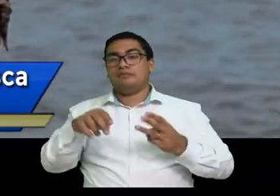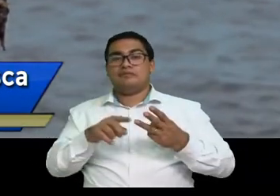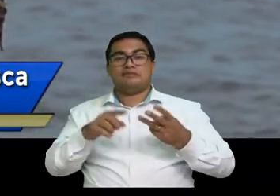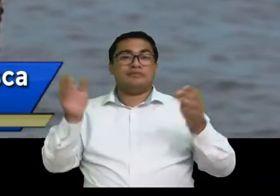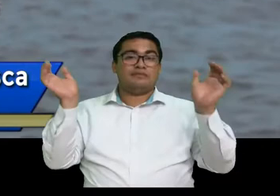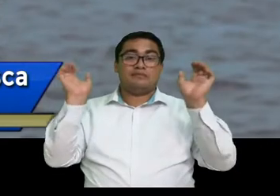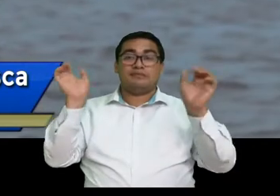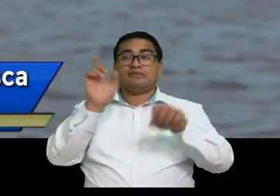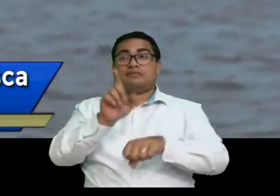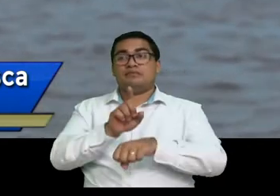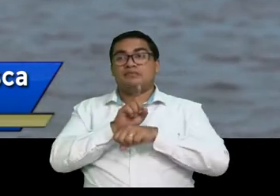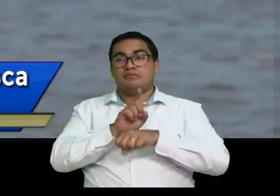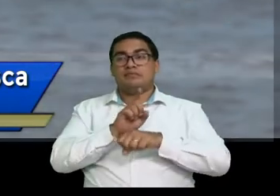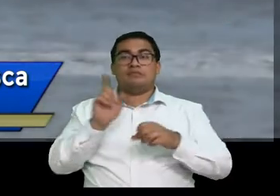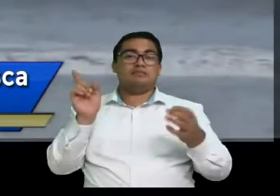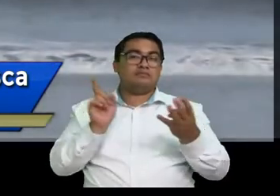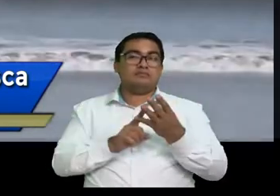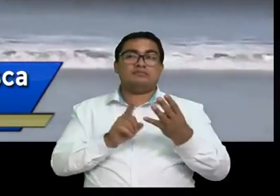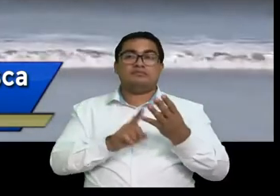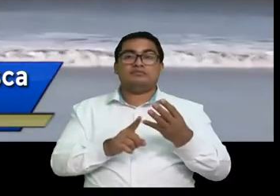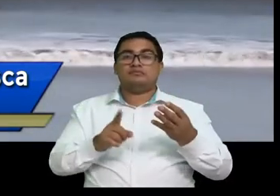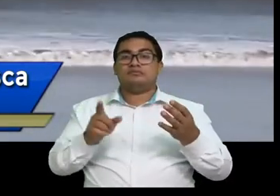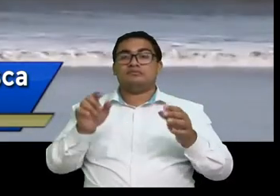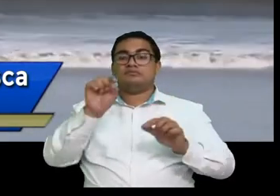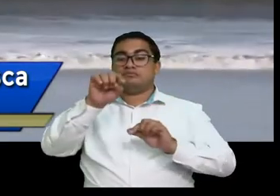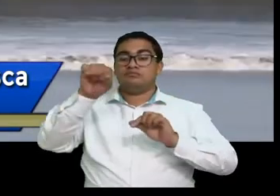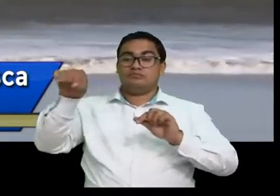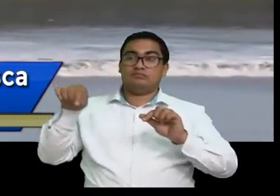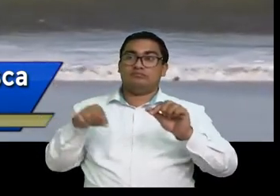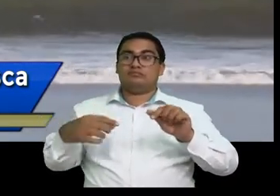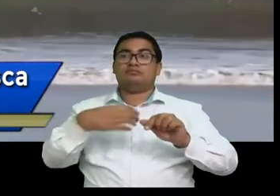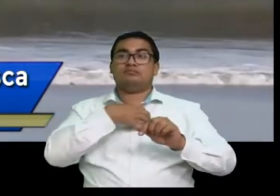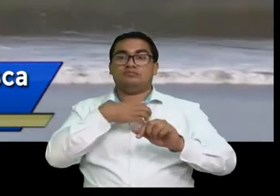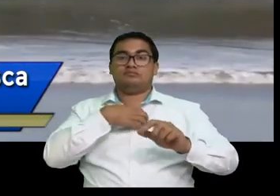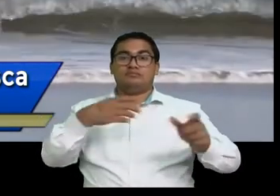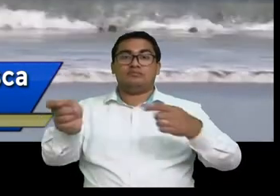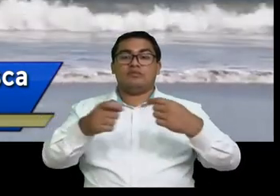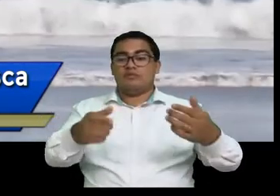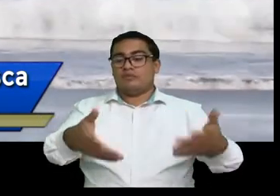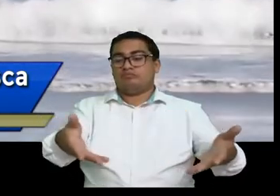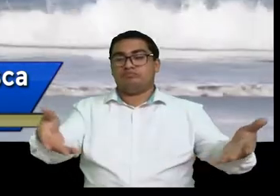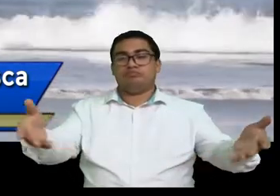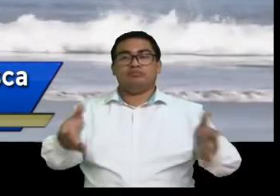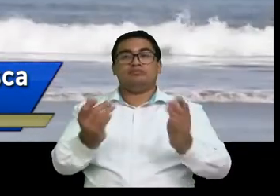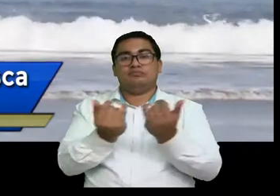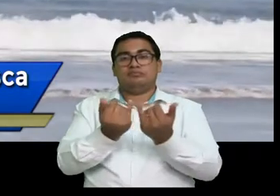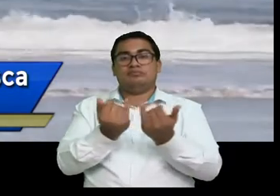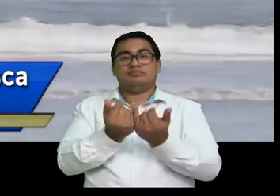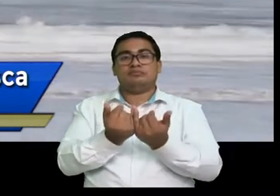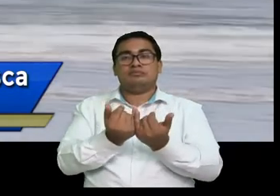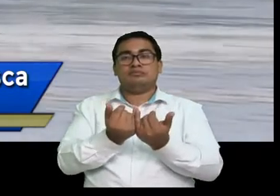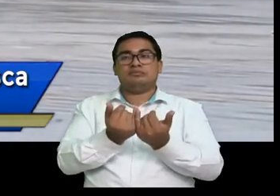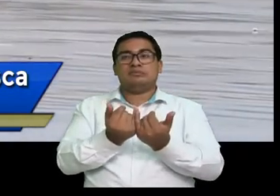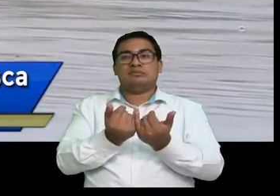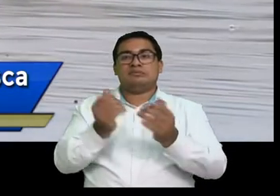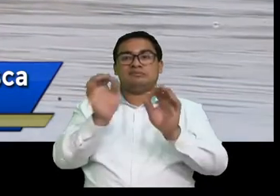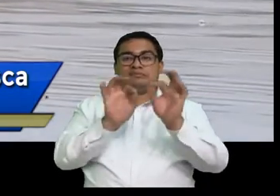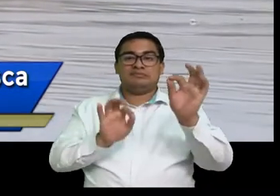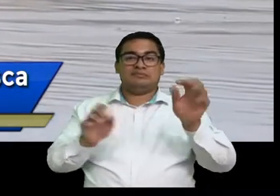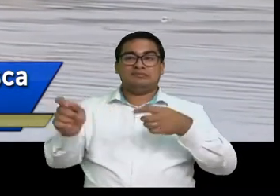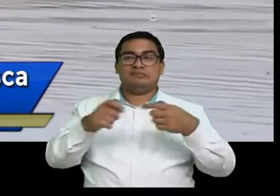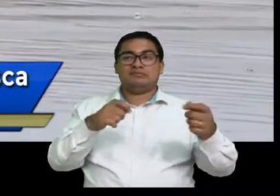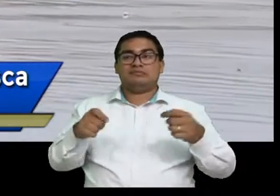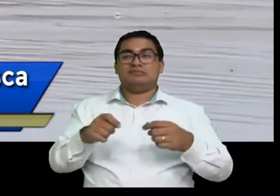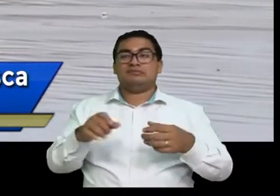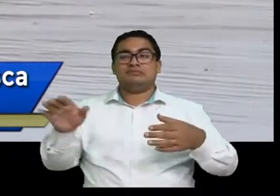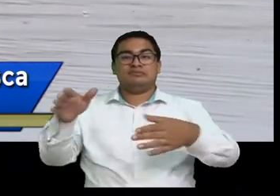incluso los encontrás en algunos lados, ellos directamente vendiendo, como hacemos también nosotros en la feria, claro. Que vienen